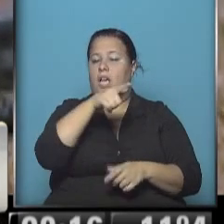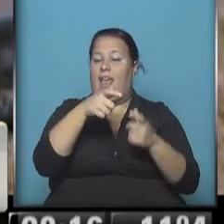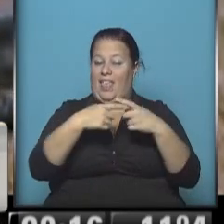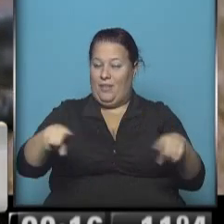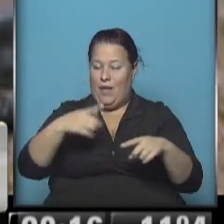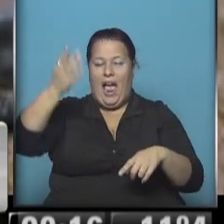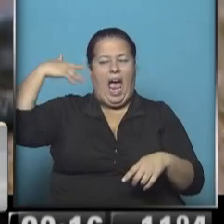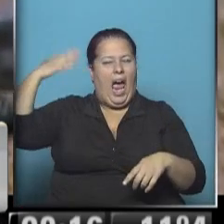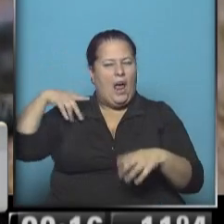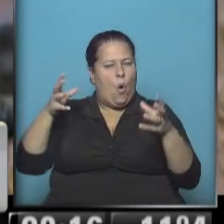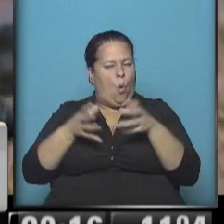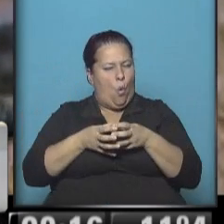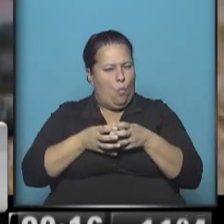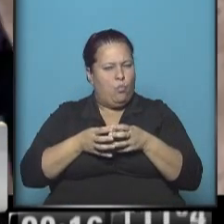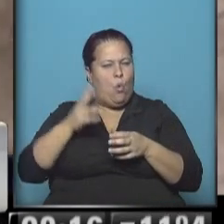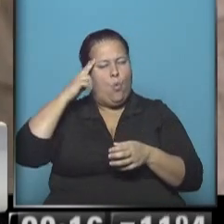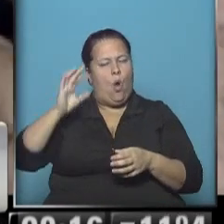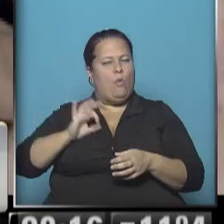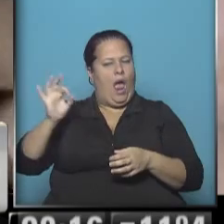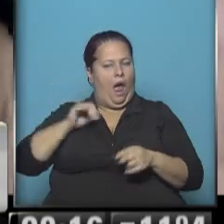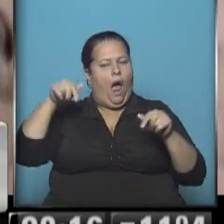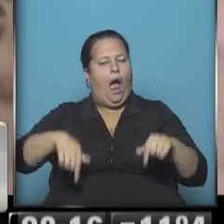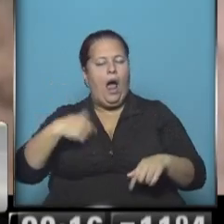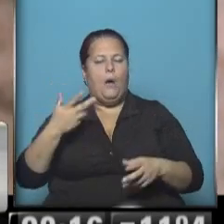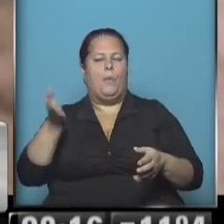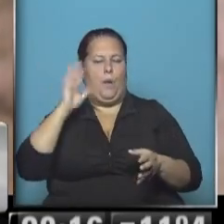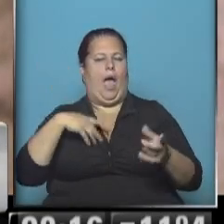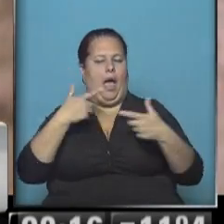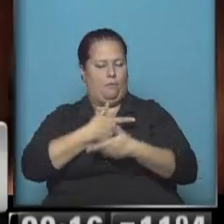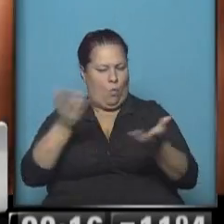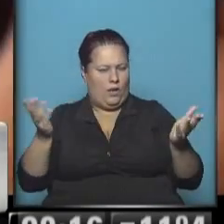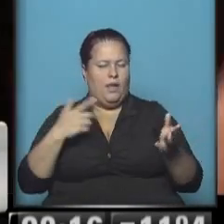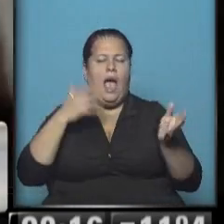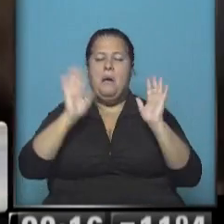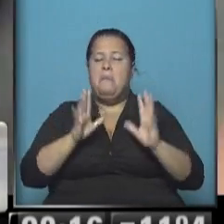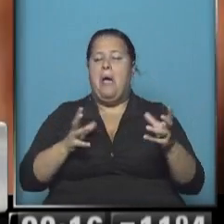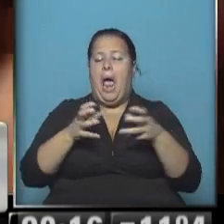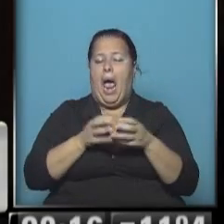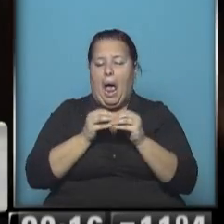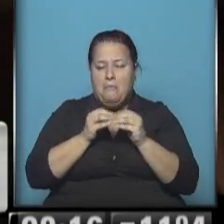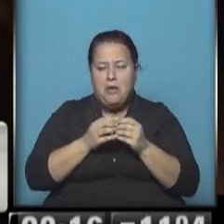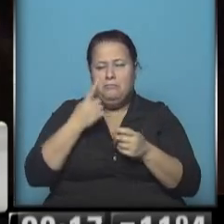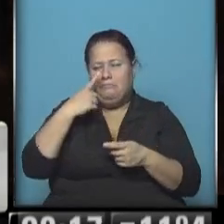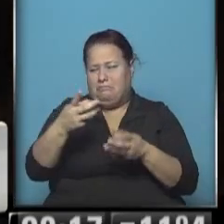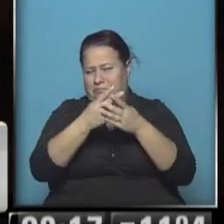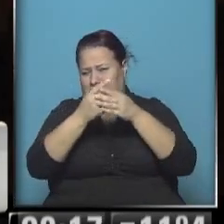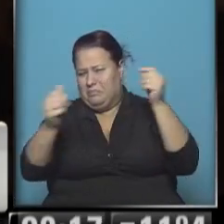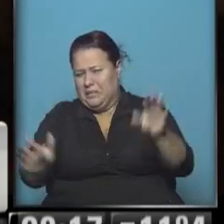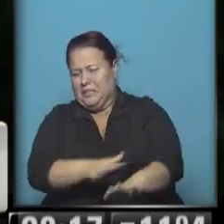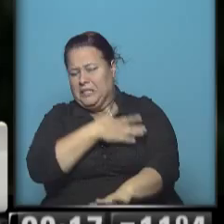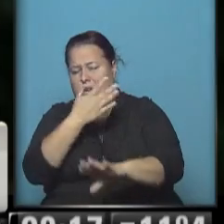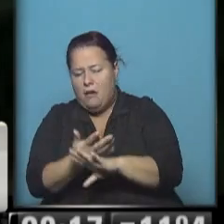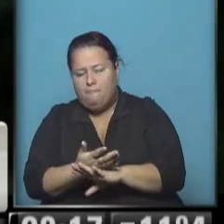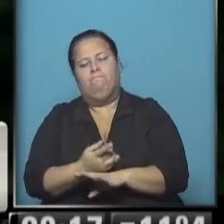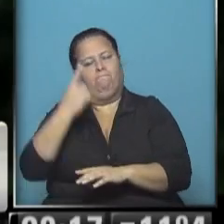que grabaste con esta banda hace unos 9 años, ahora lo vamos a editar. Como lo había armado con unos amigos a los cuales no veías un montón de tiempo,